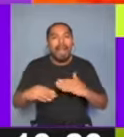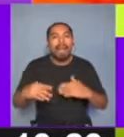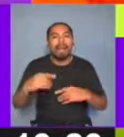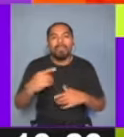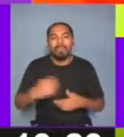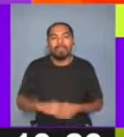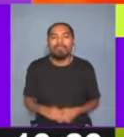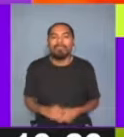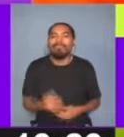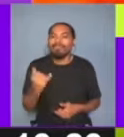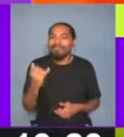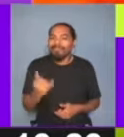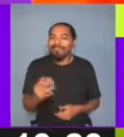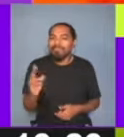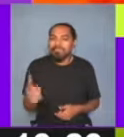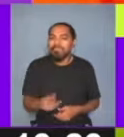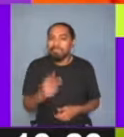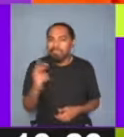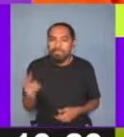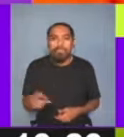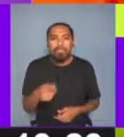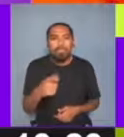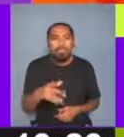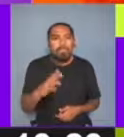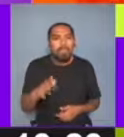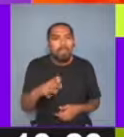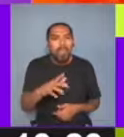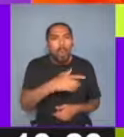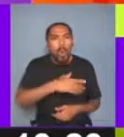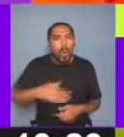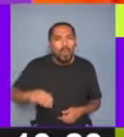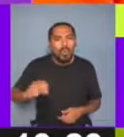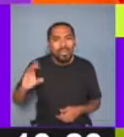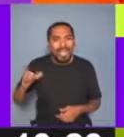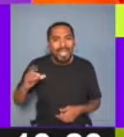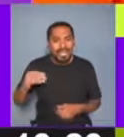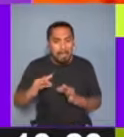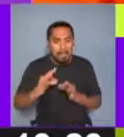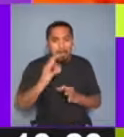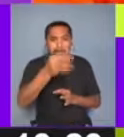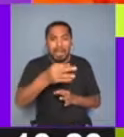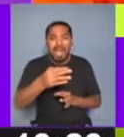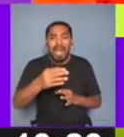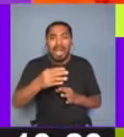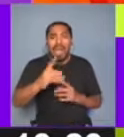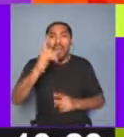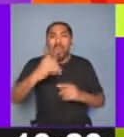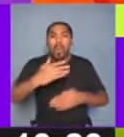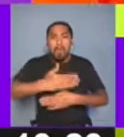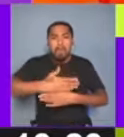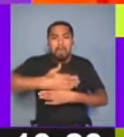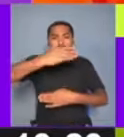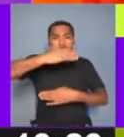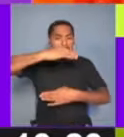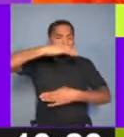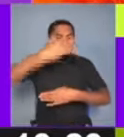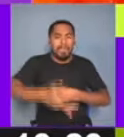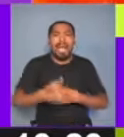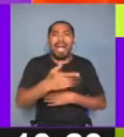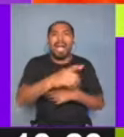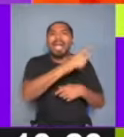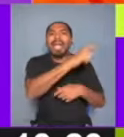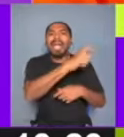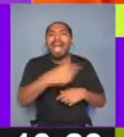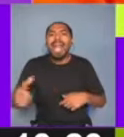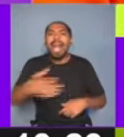distintos barrios no en el barrio barrio Norte familias que se le ha precipitado paredes en Barrio cuyaya los canales que desbordan